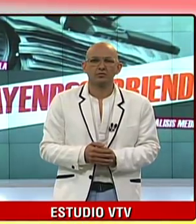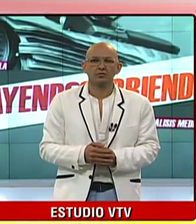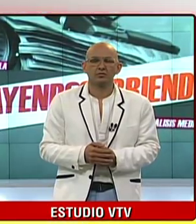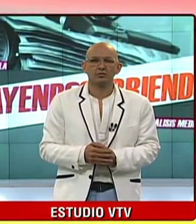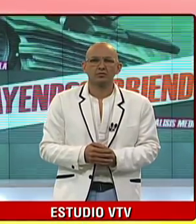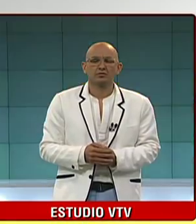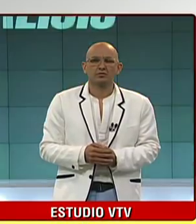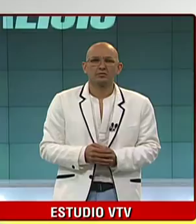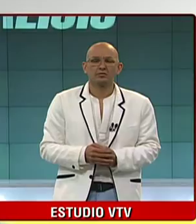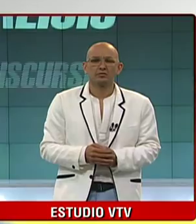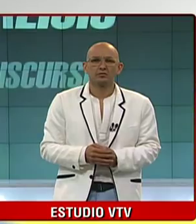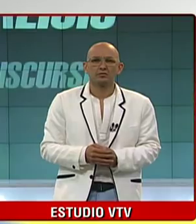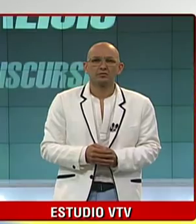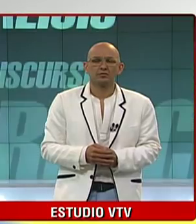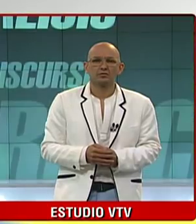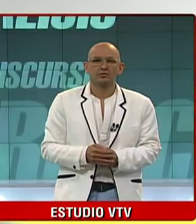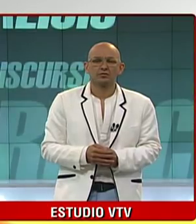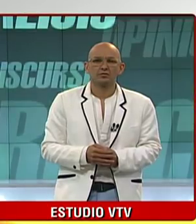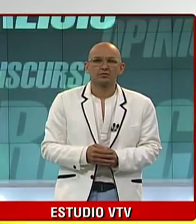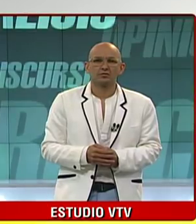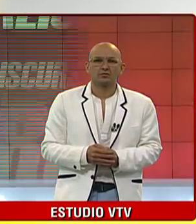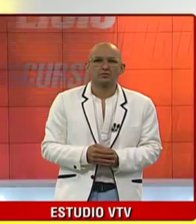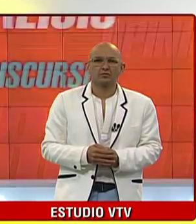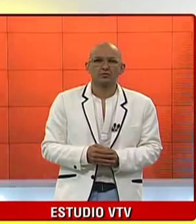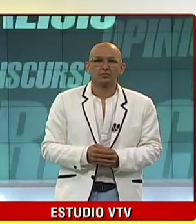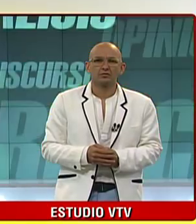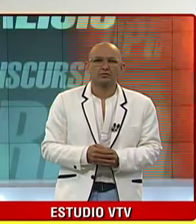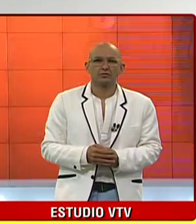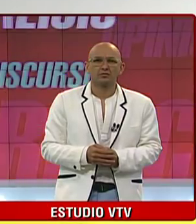y algunas figuras y líderes de la derecha,